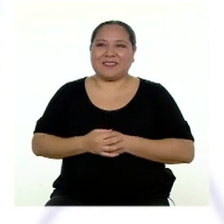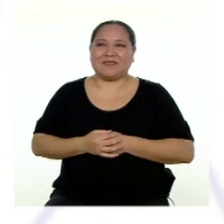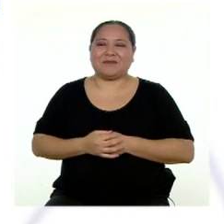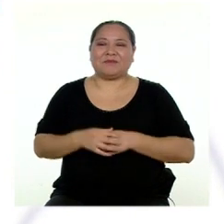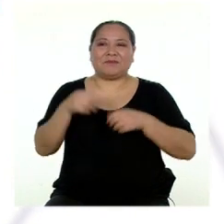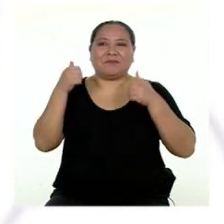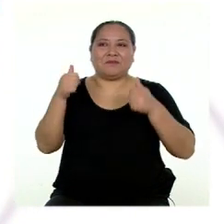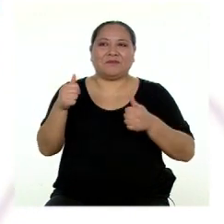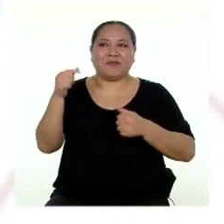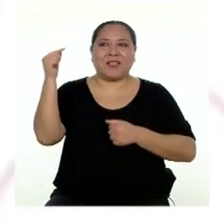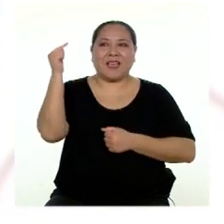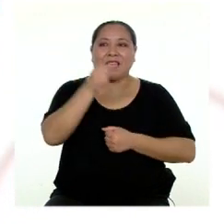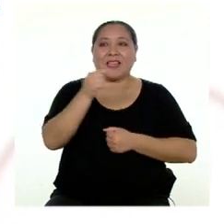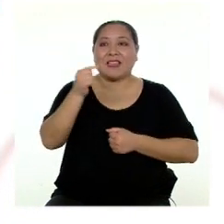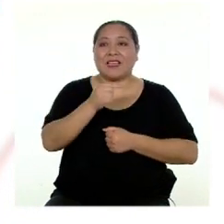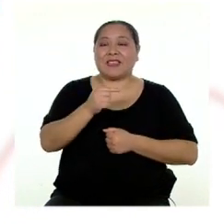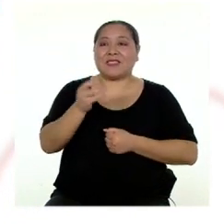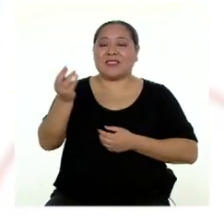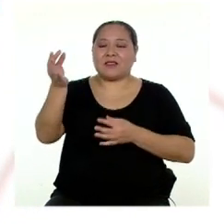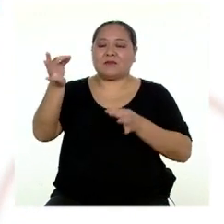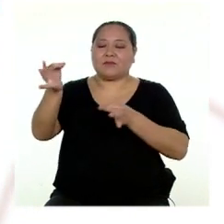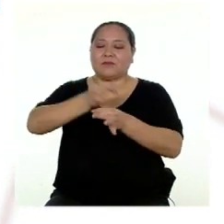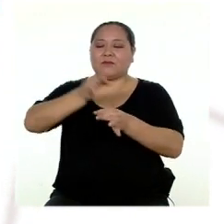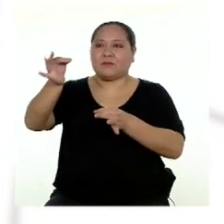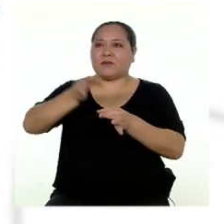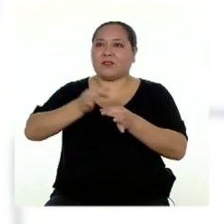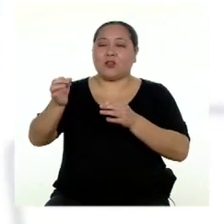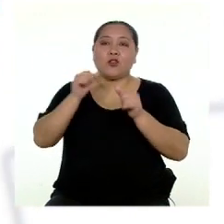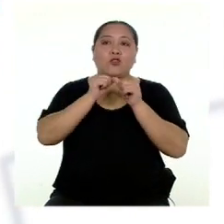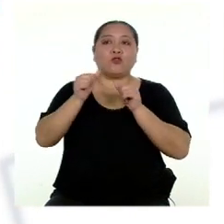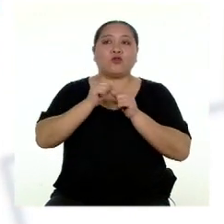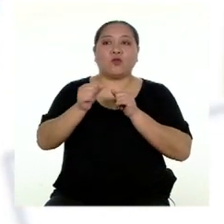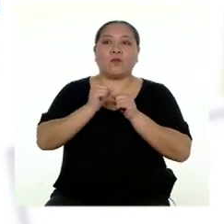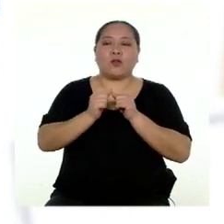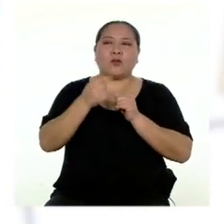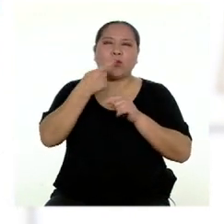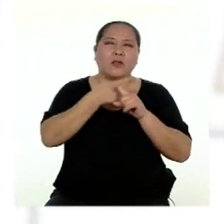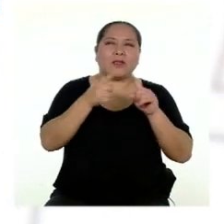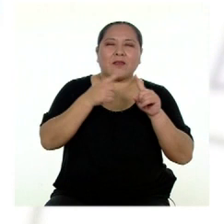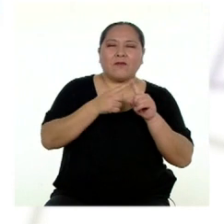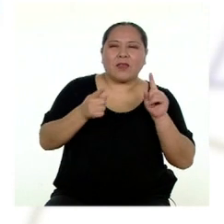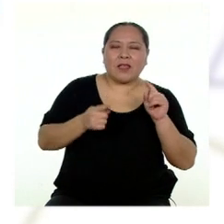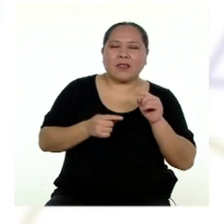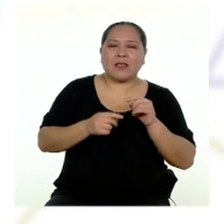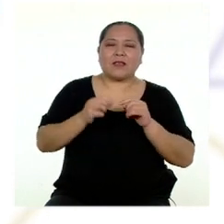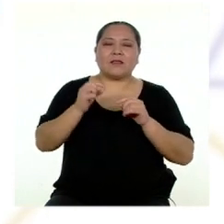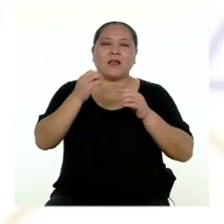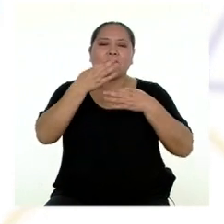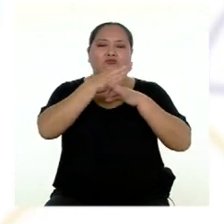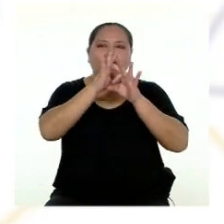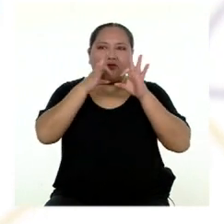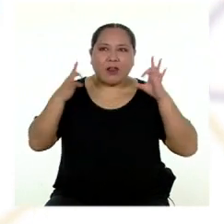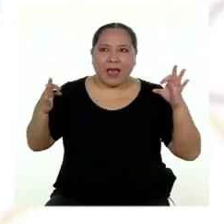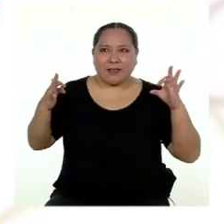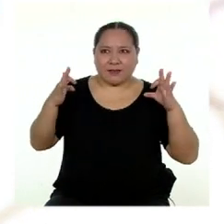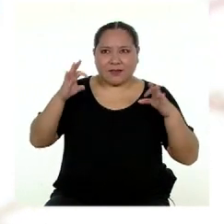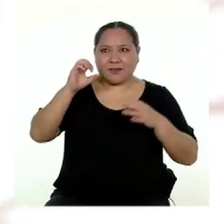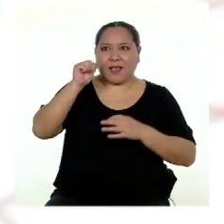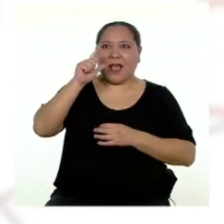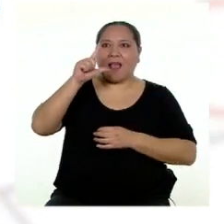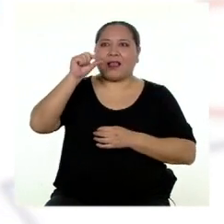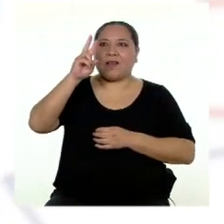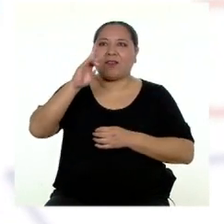¡Estupendo! En este cuadrado mágico hemos reemplazado los números por una serie de expresiones algebraicas que al ser desarrolladas